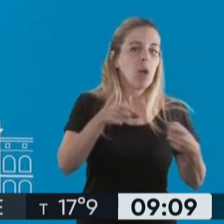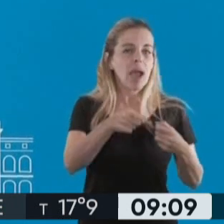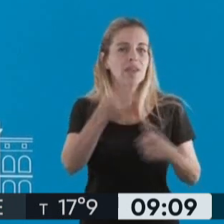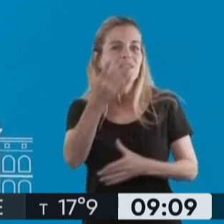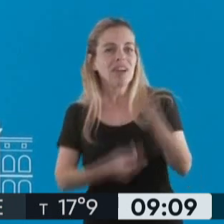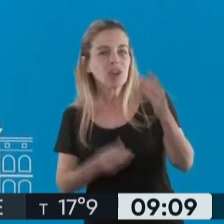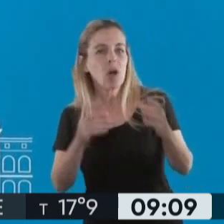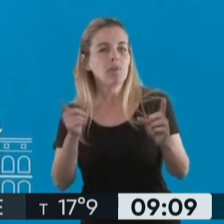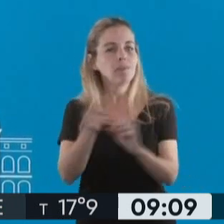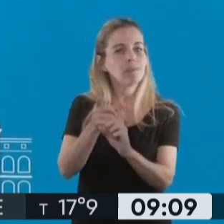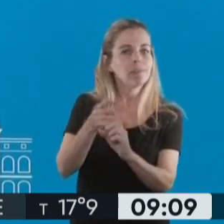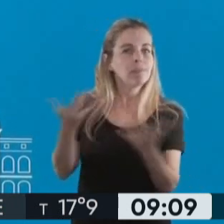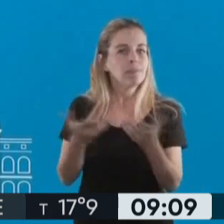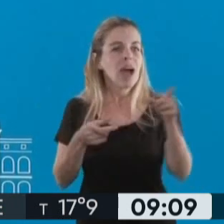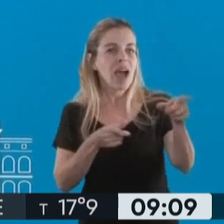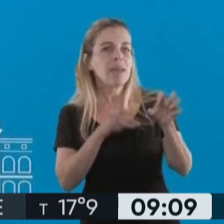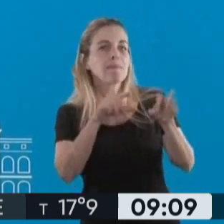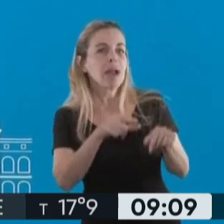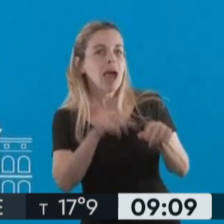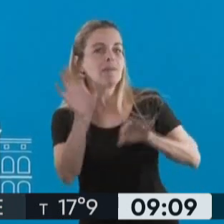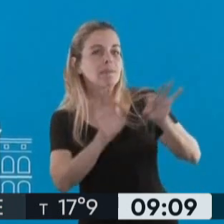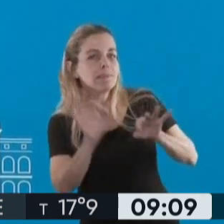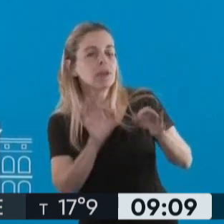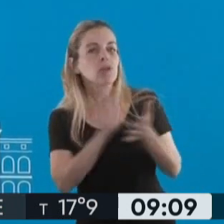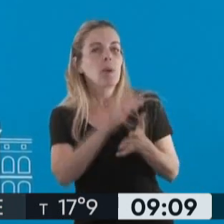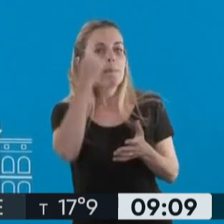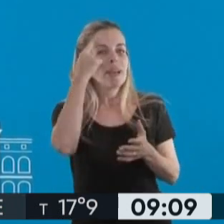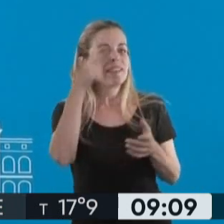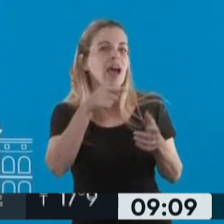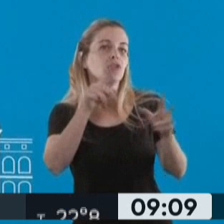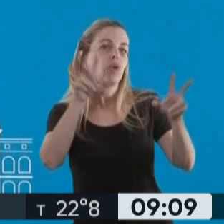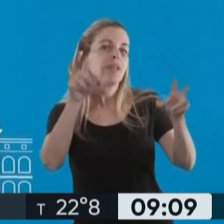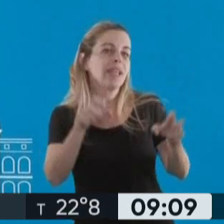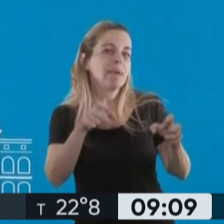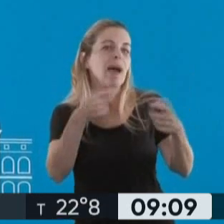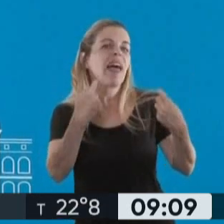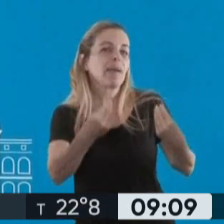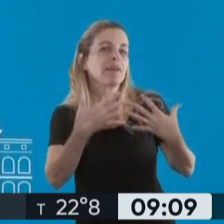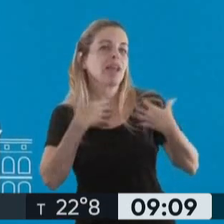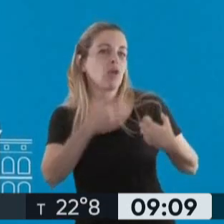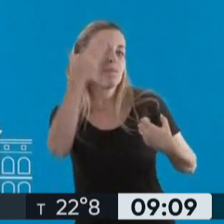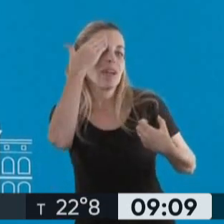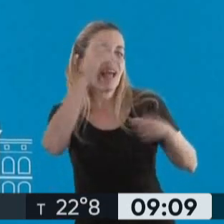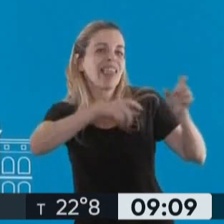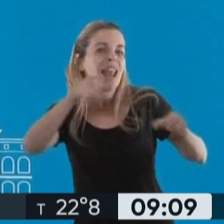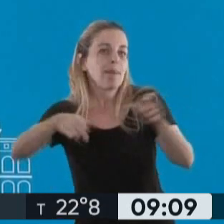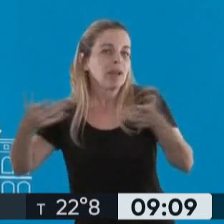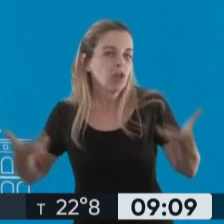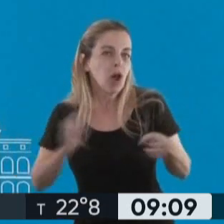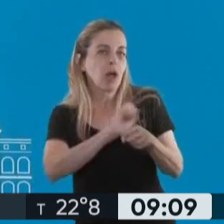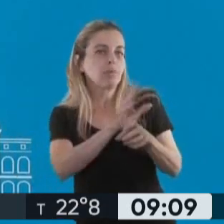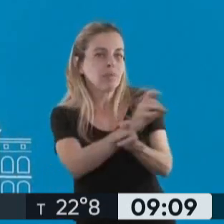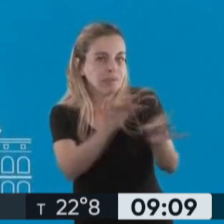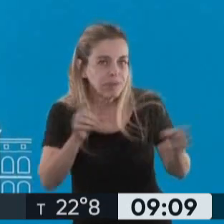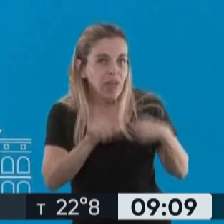llevando adelante toda la planificación que tiene que ver con pensar los temas de salud mental post-pandemia y llevando adelante la proyección de un